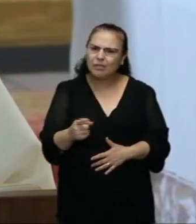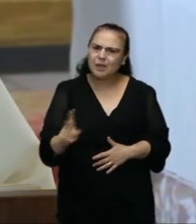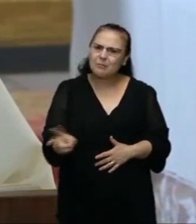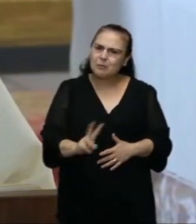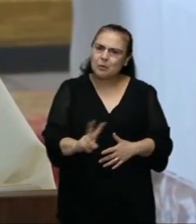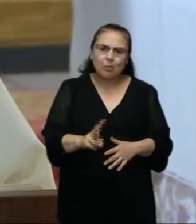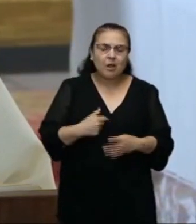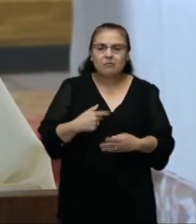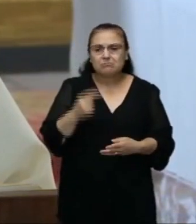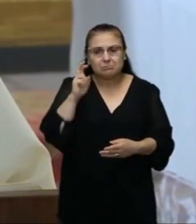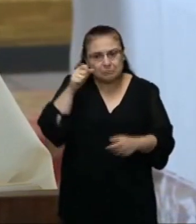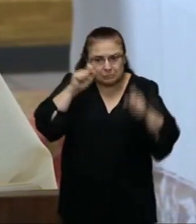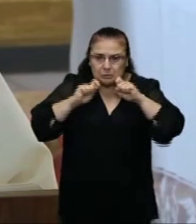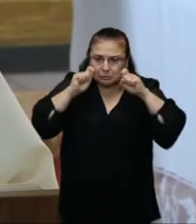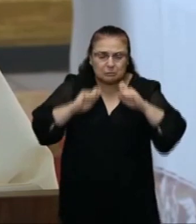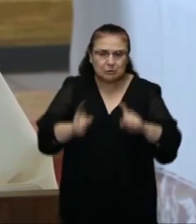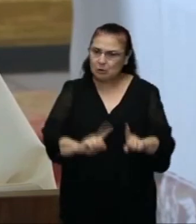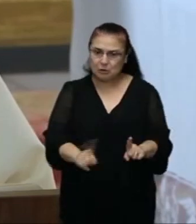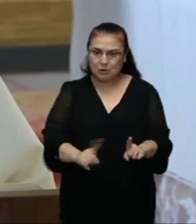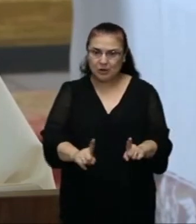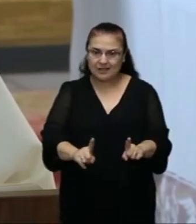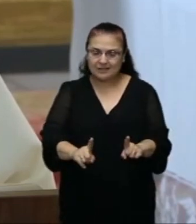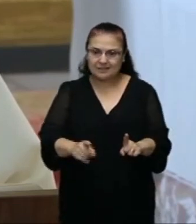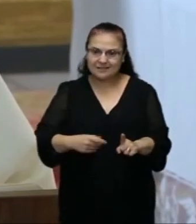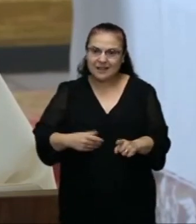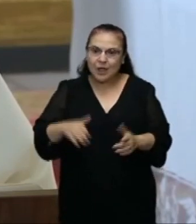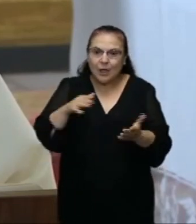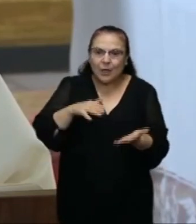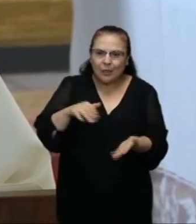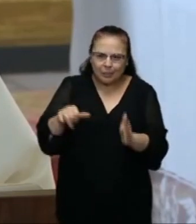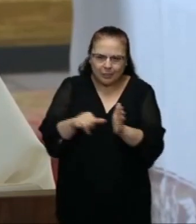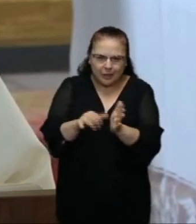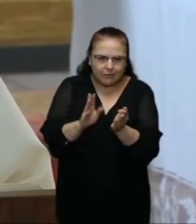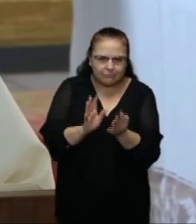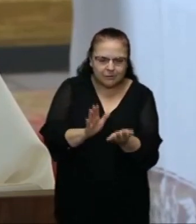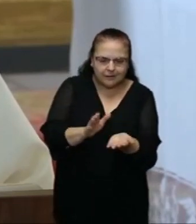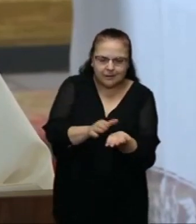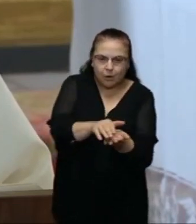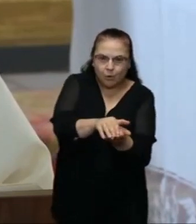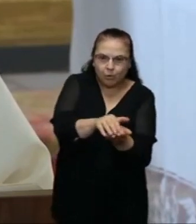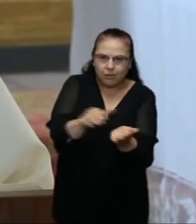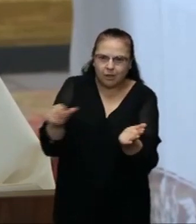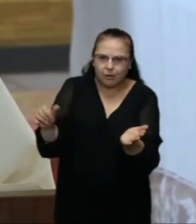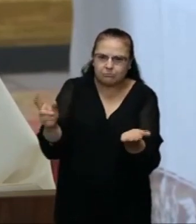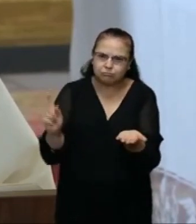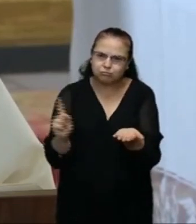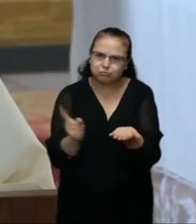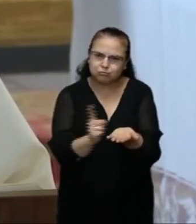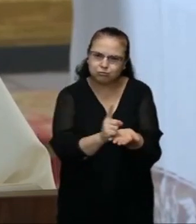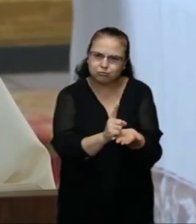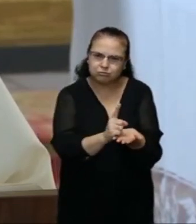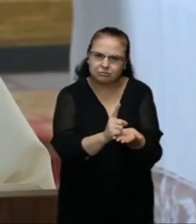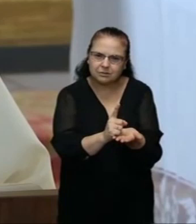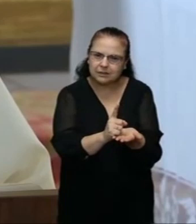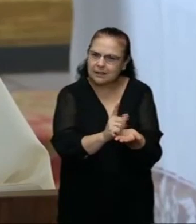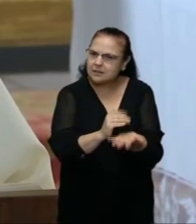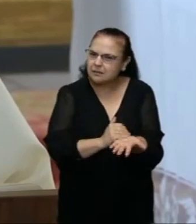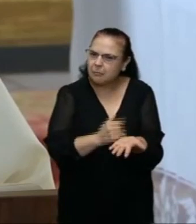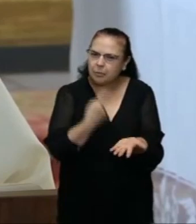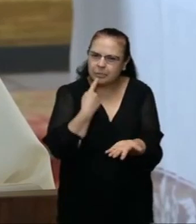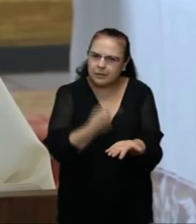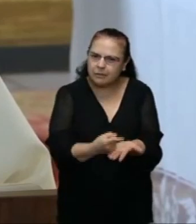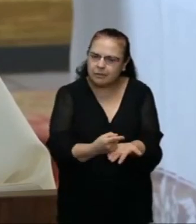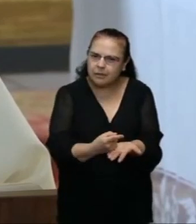llores». Y acercándose al ataúd, lo tocó, los que lo llevaban se pararon, y